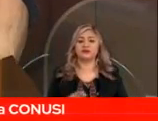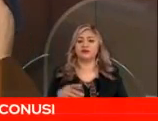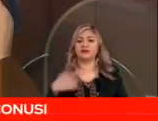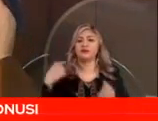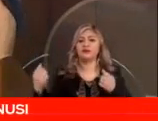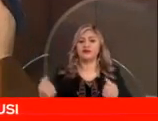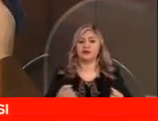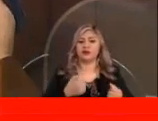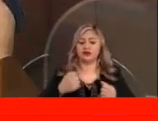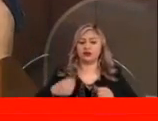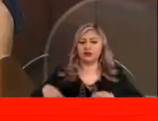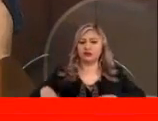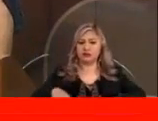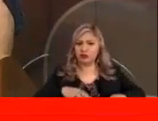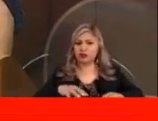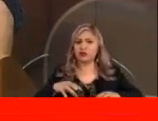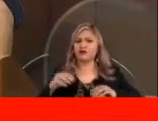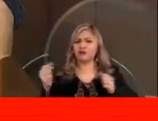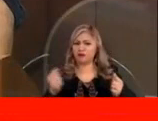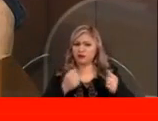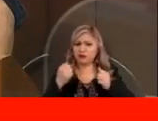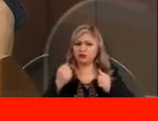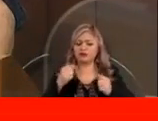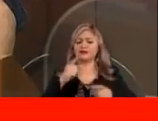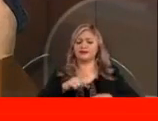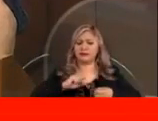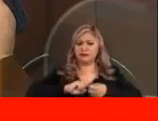del movimiento popular para enfrentar este problema.